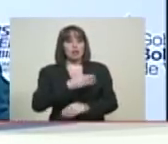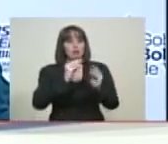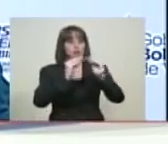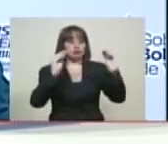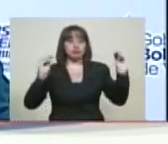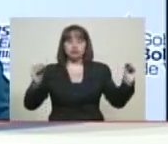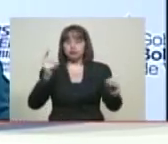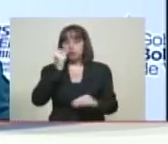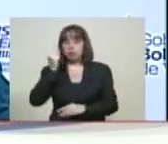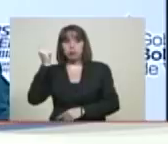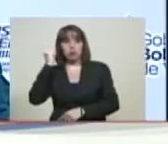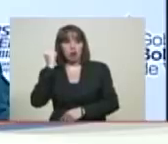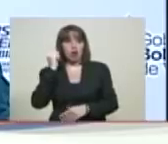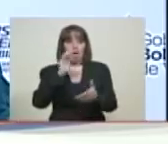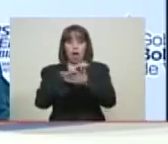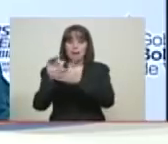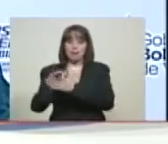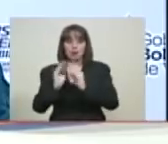compatriotas